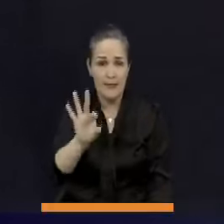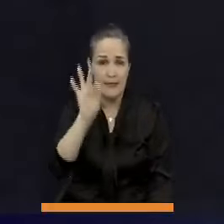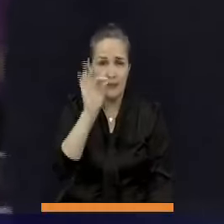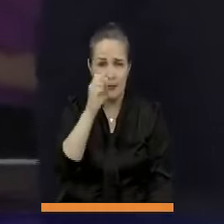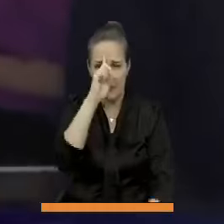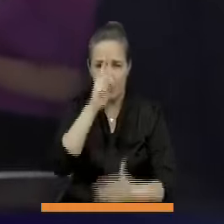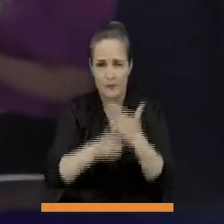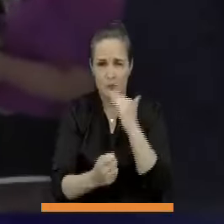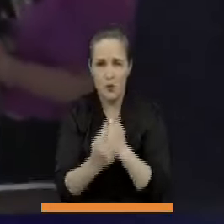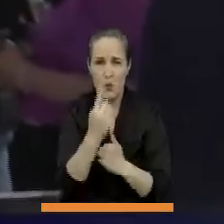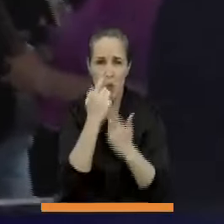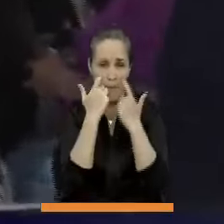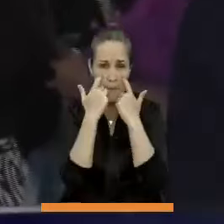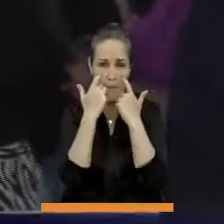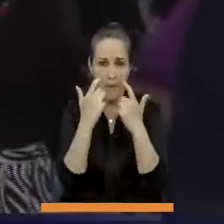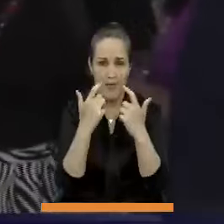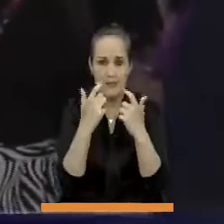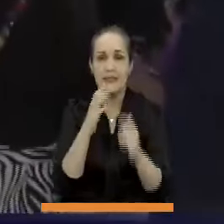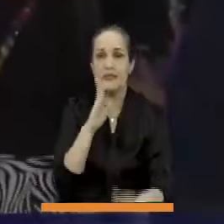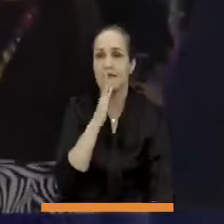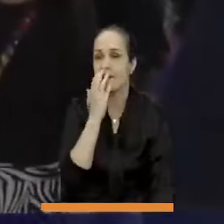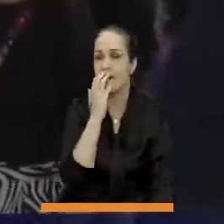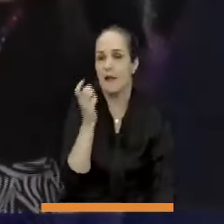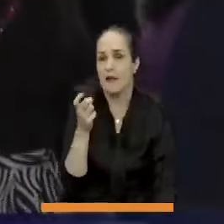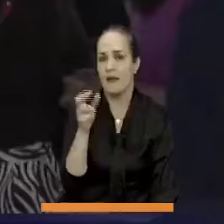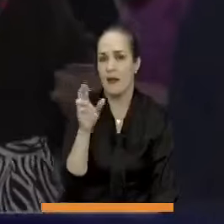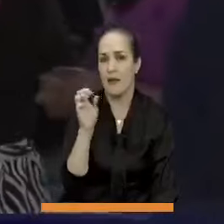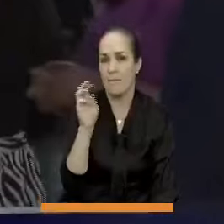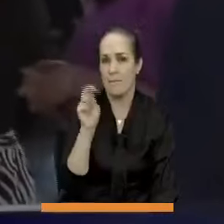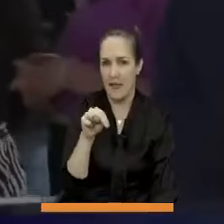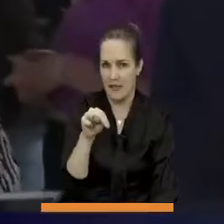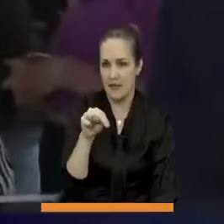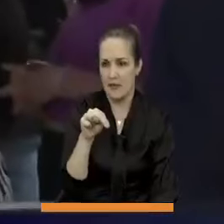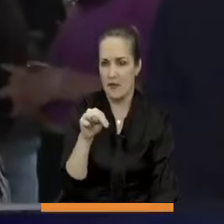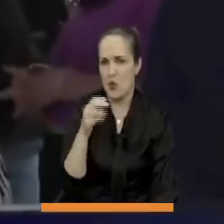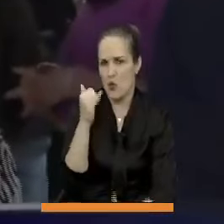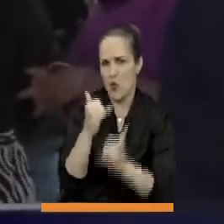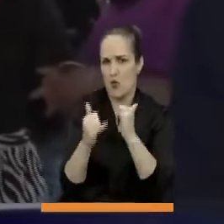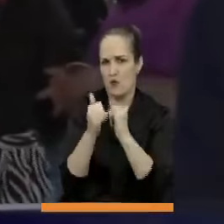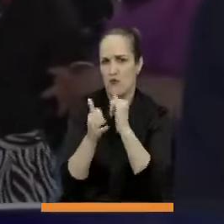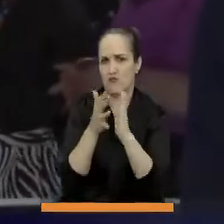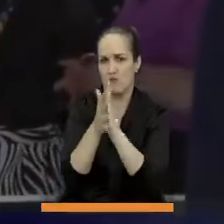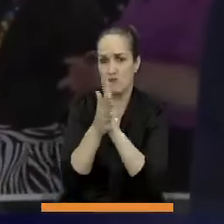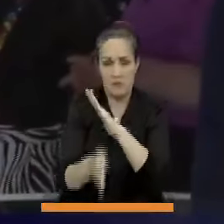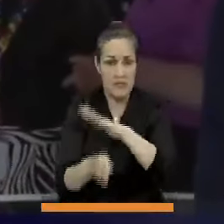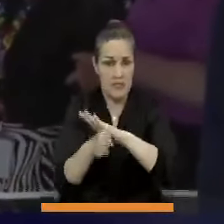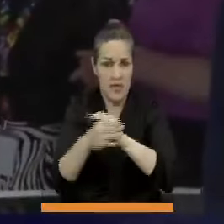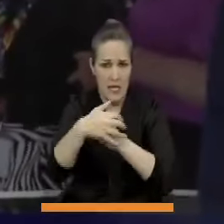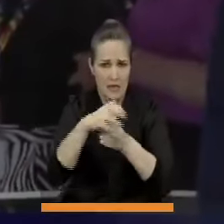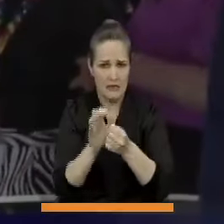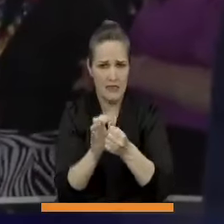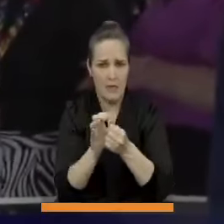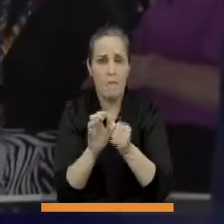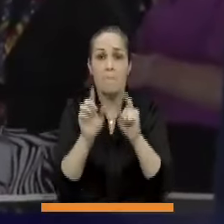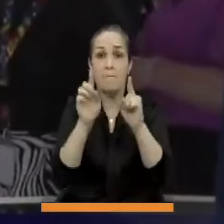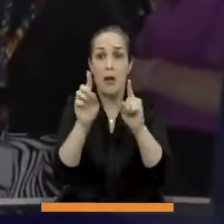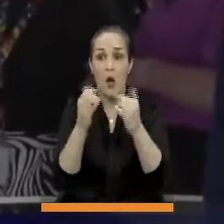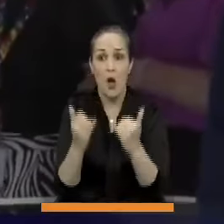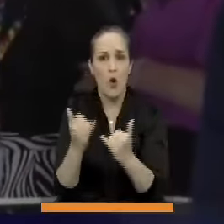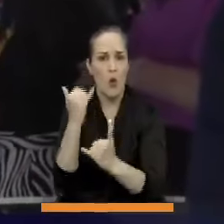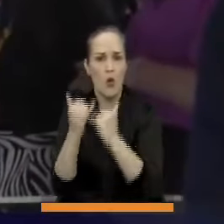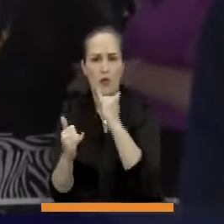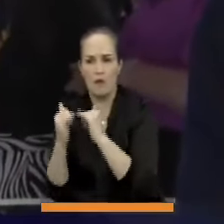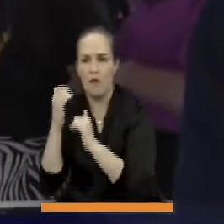aprendizaje gigantesco de Germán Castro Caicedo, con esto me despido y seguimos con RTBC Noticias, nos vamos a titulares y es el